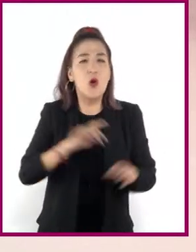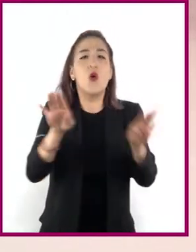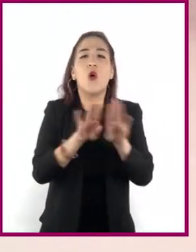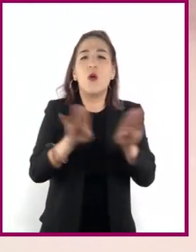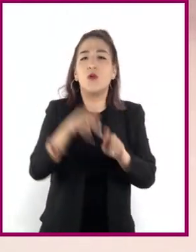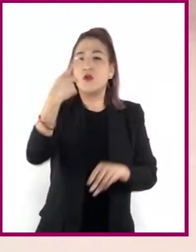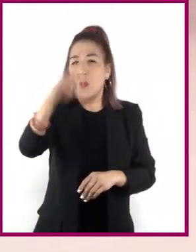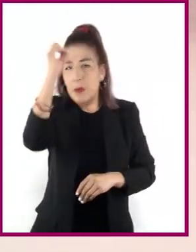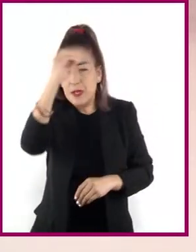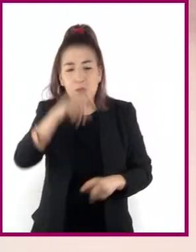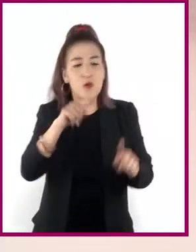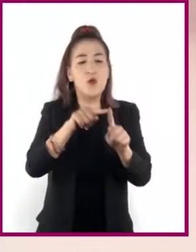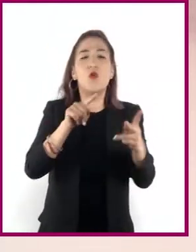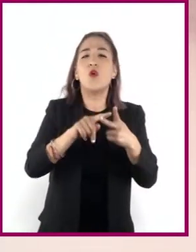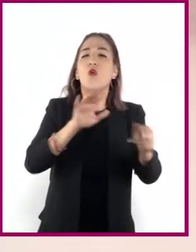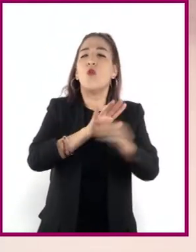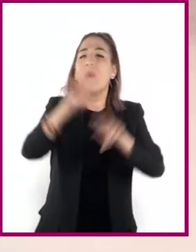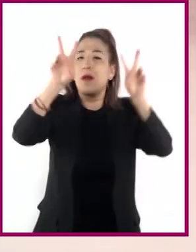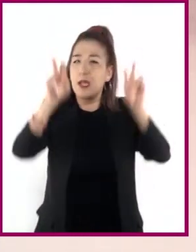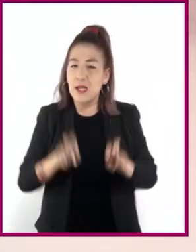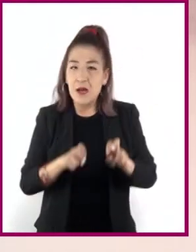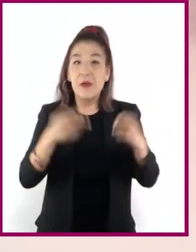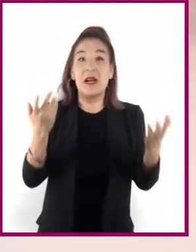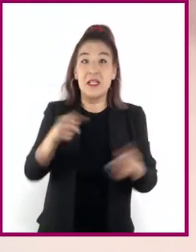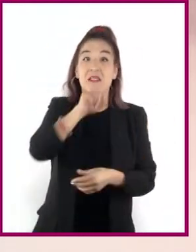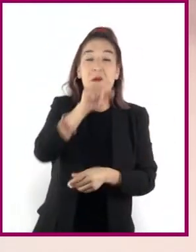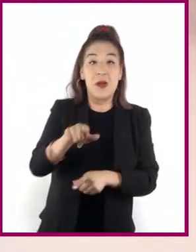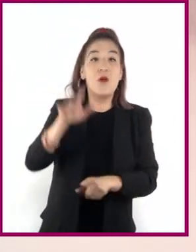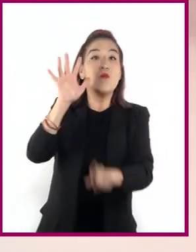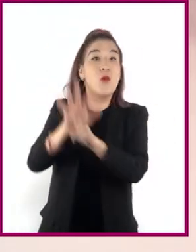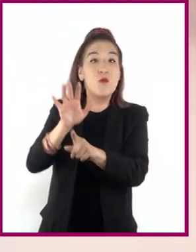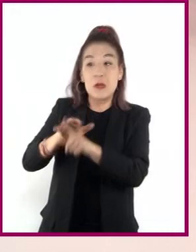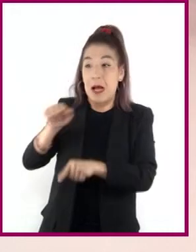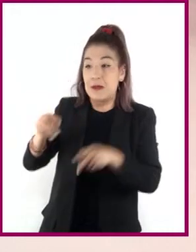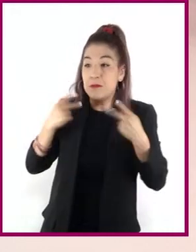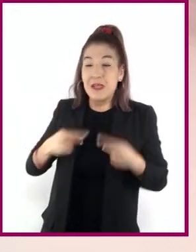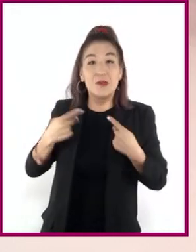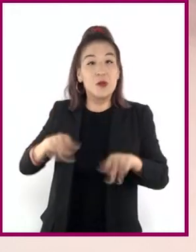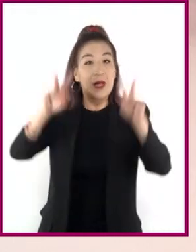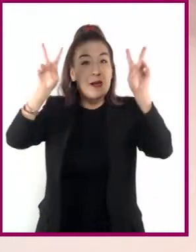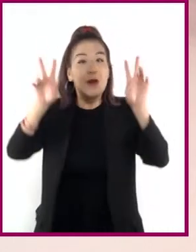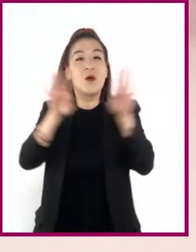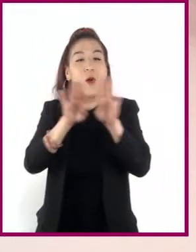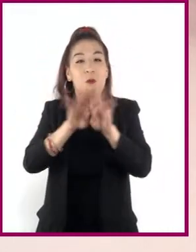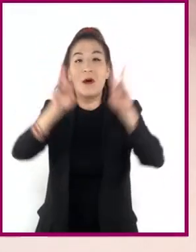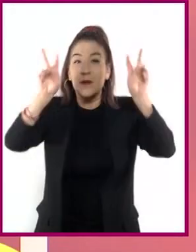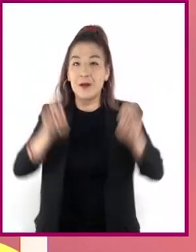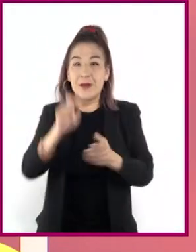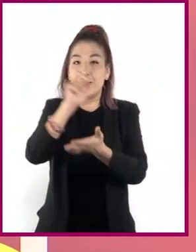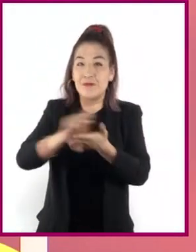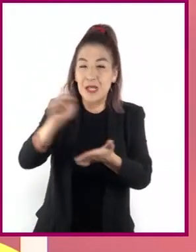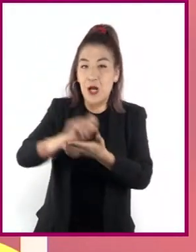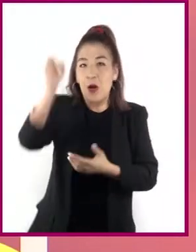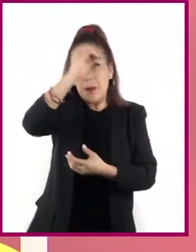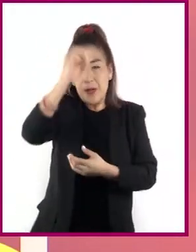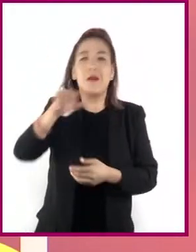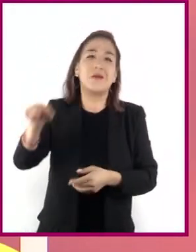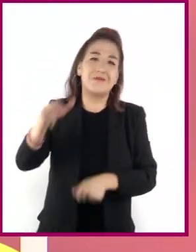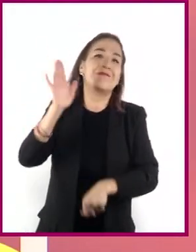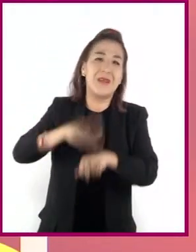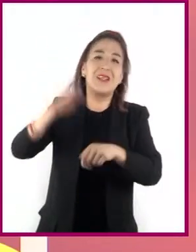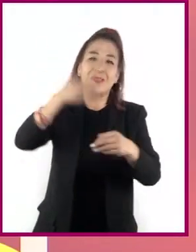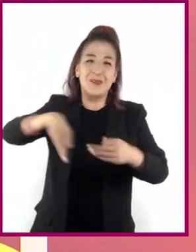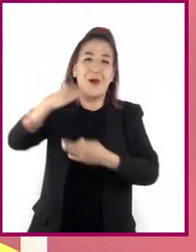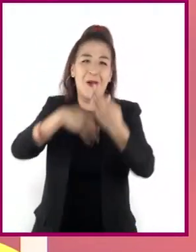punto de vista por supuesto la fama del articulista tiene mucho que ver para persuadir a los lectores casi todos los